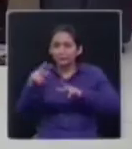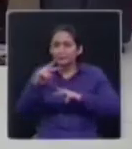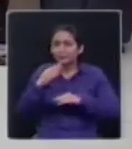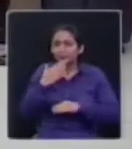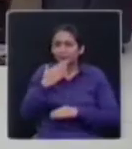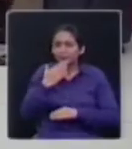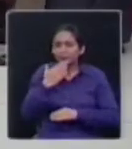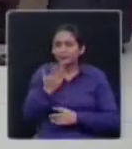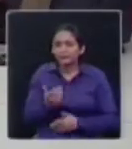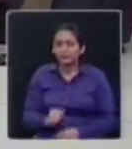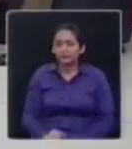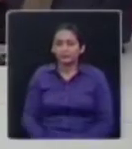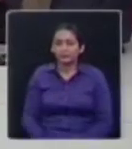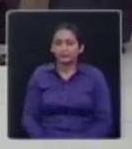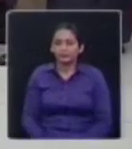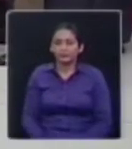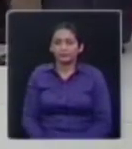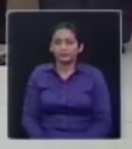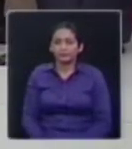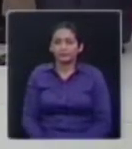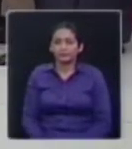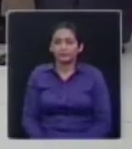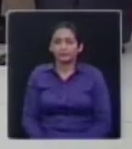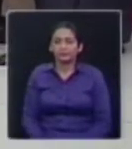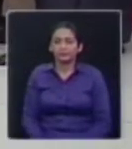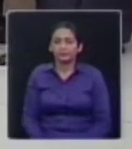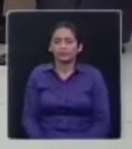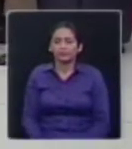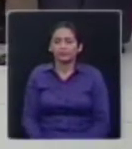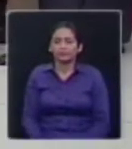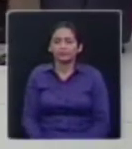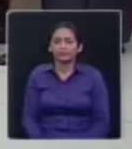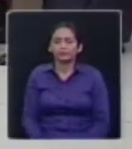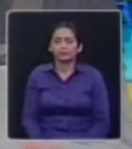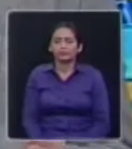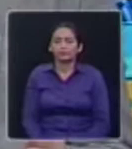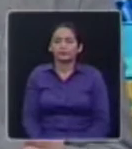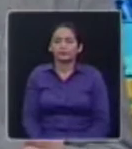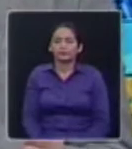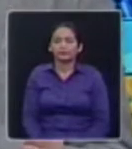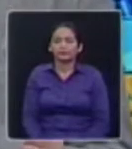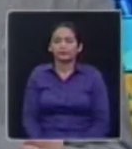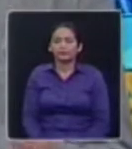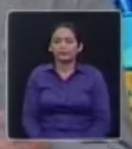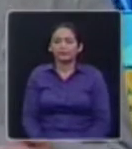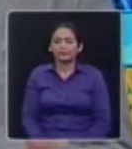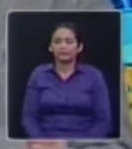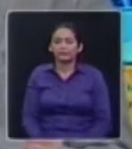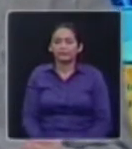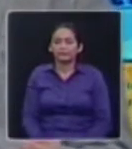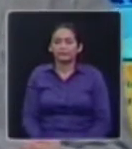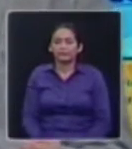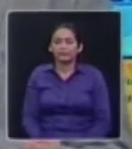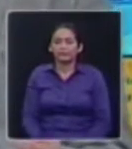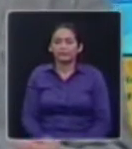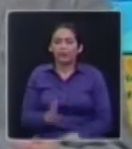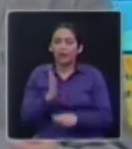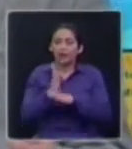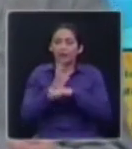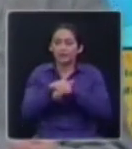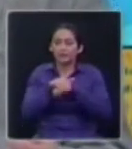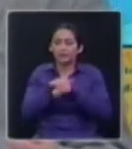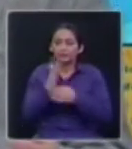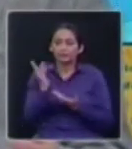About evaluation, assessment of competences. For us, it's important that we understand what is the know-how of the people